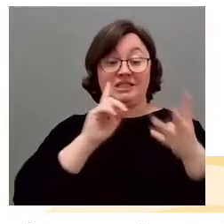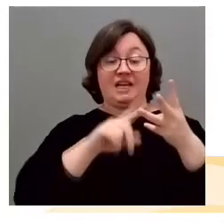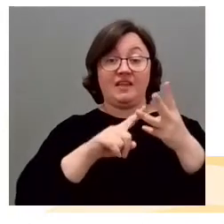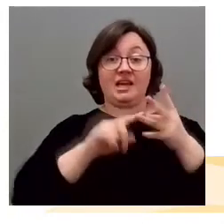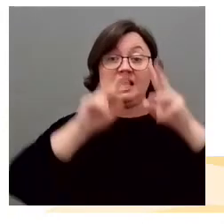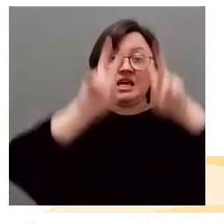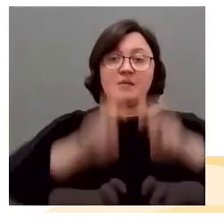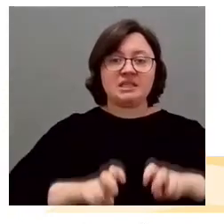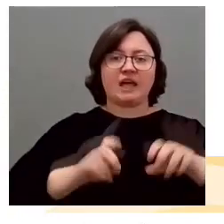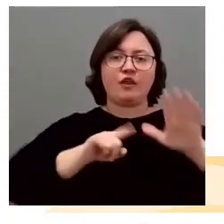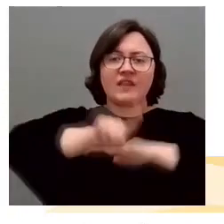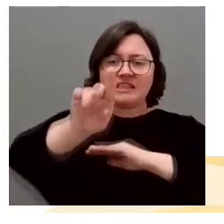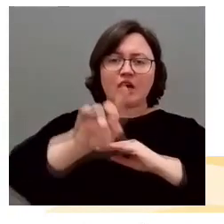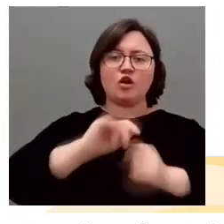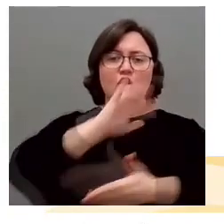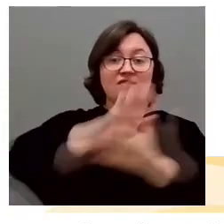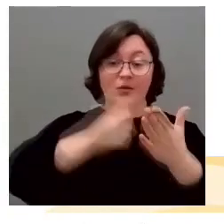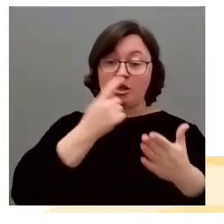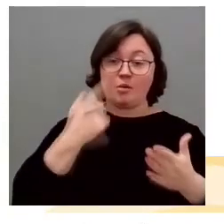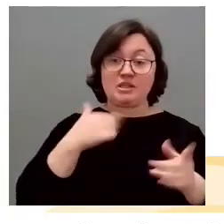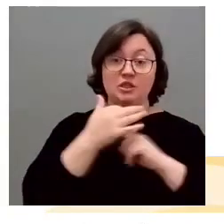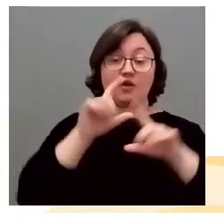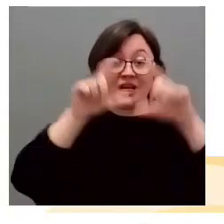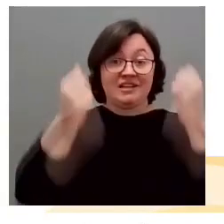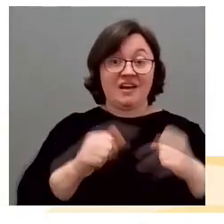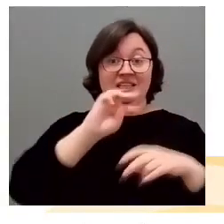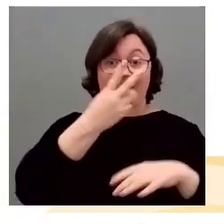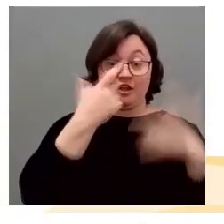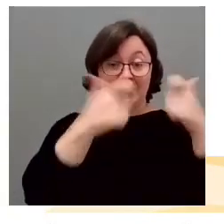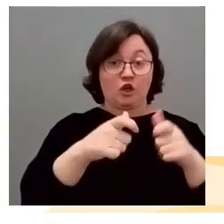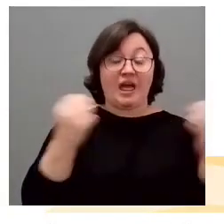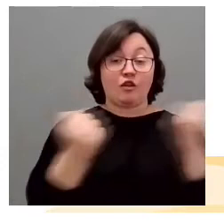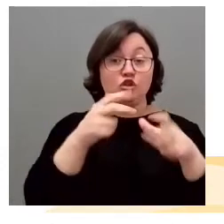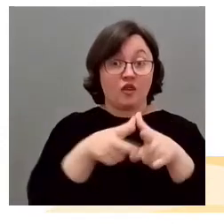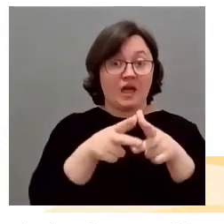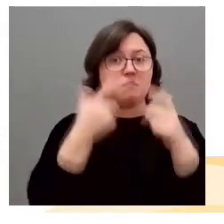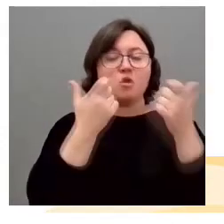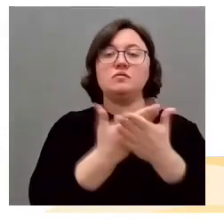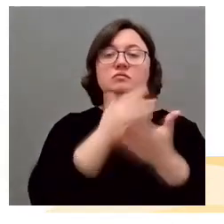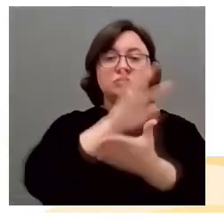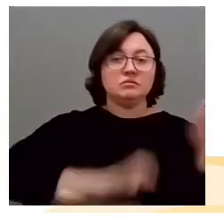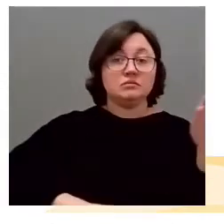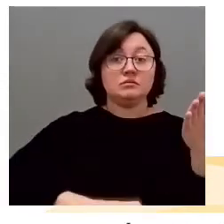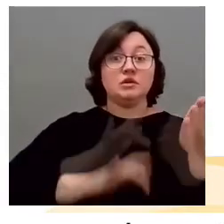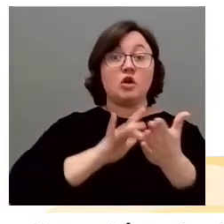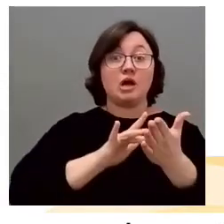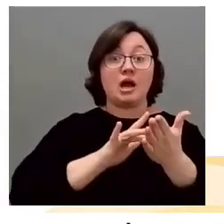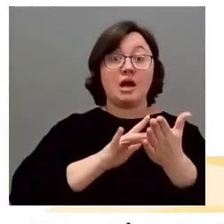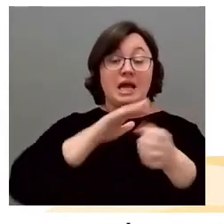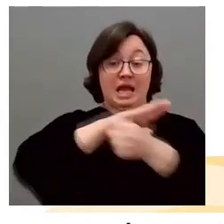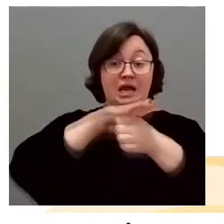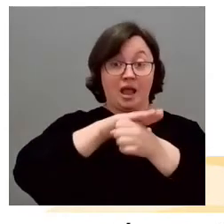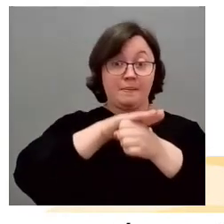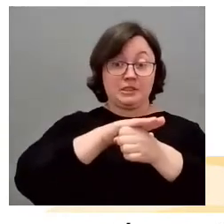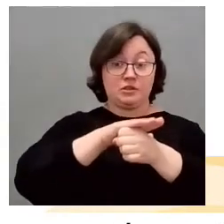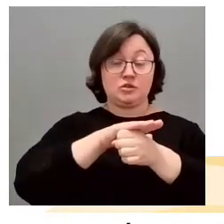desarrollo, el informe del año pasado de la situación de las entidades del tercer sector de acción social ponía de manifiesto que uno de los campos en